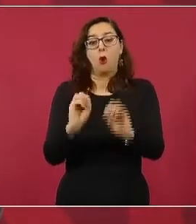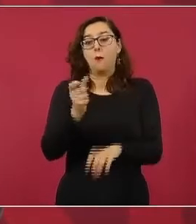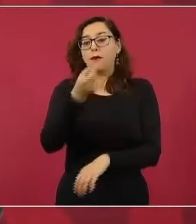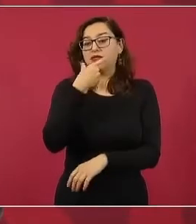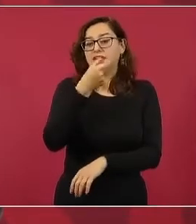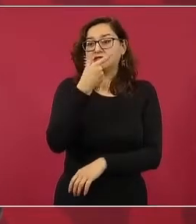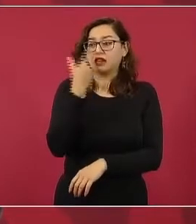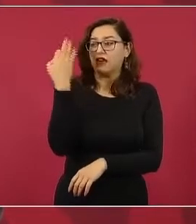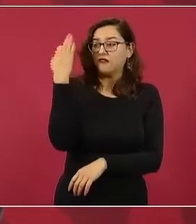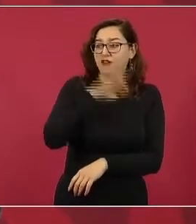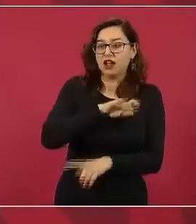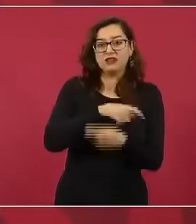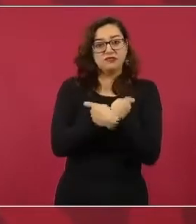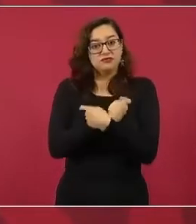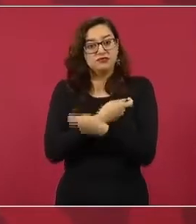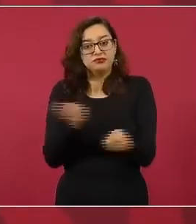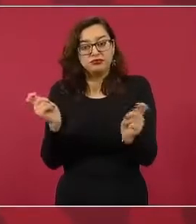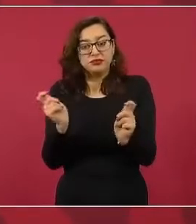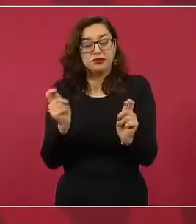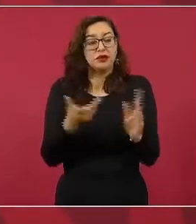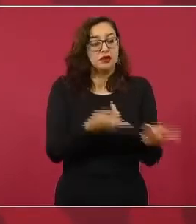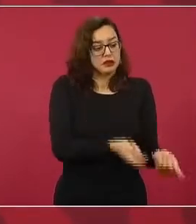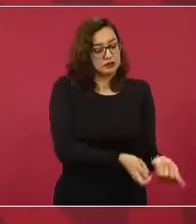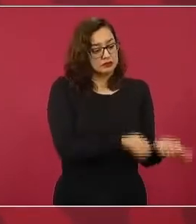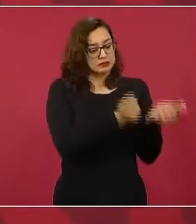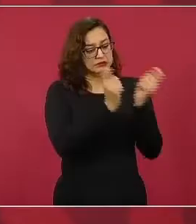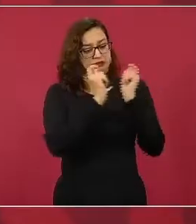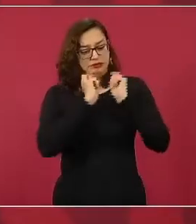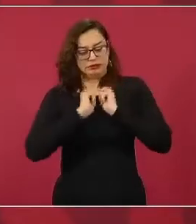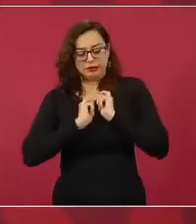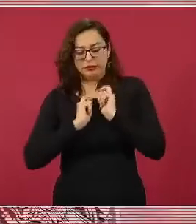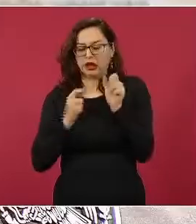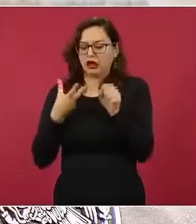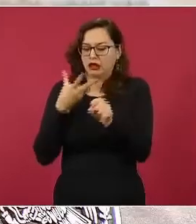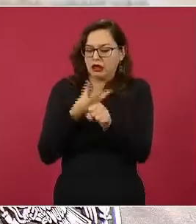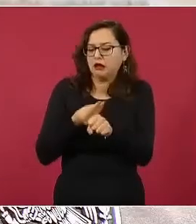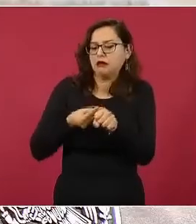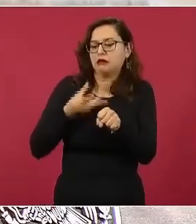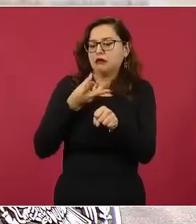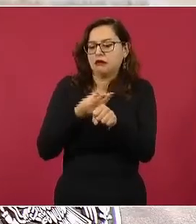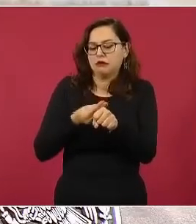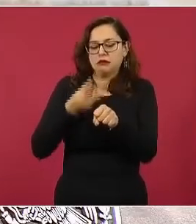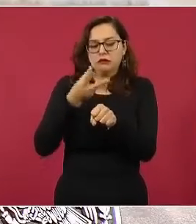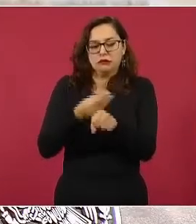levantar un sistema de salud que estaba en el suelo,